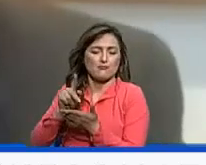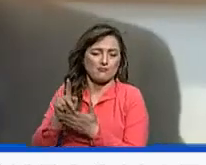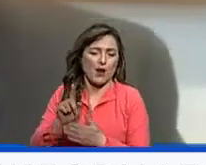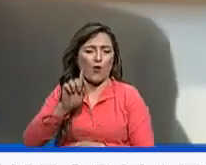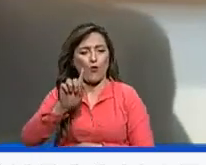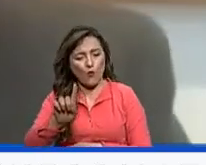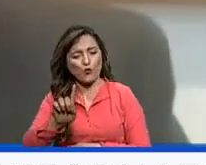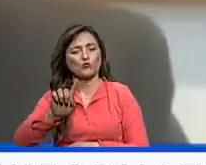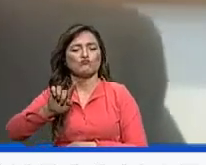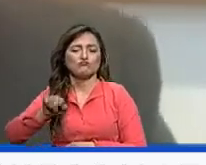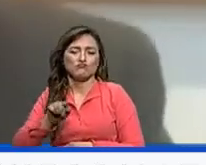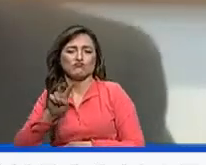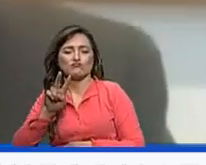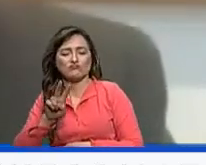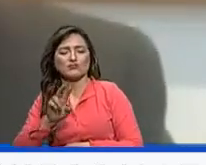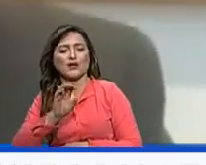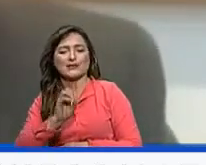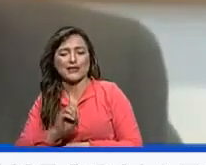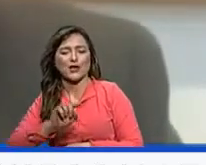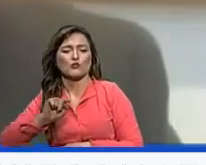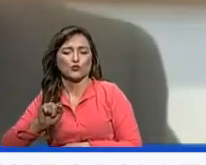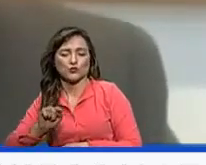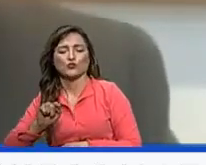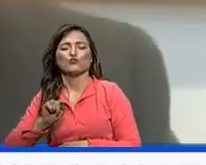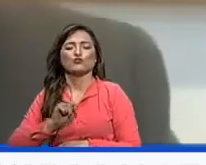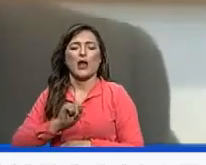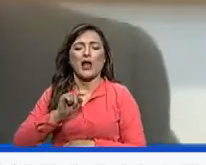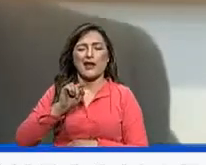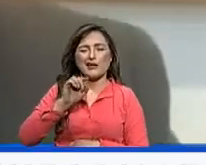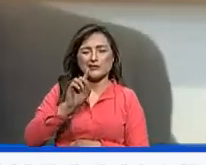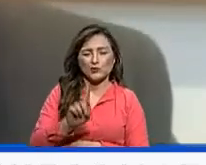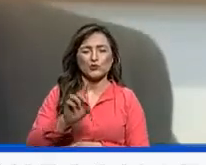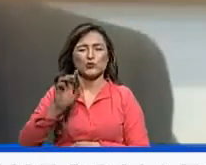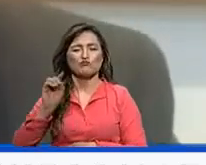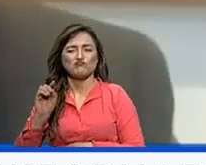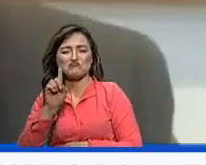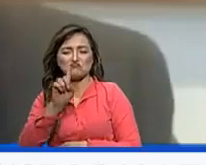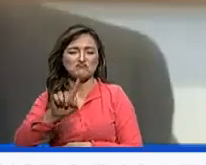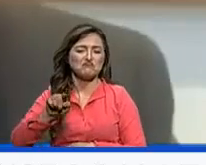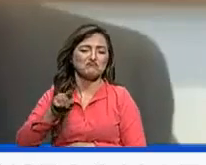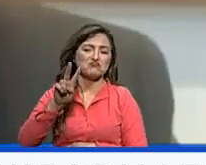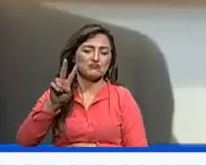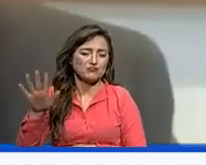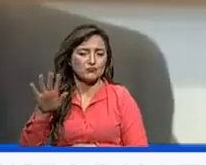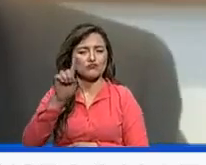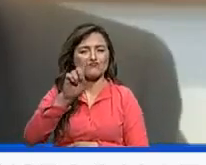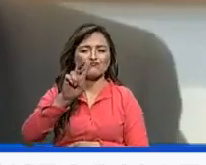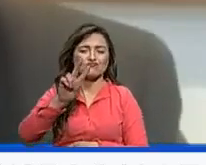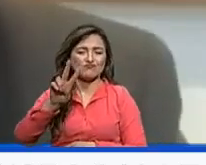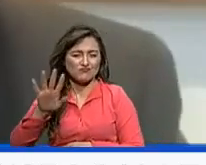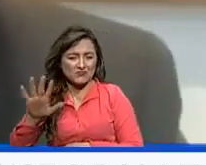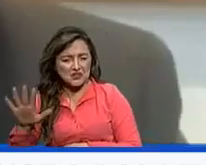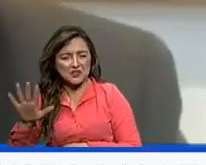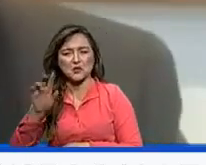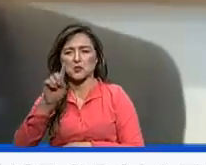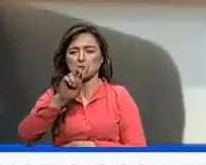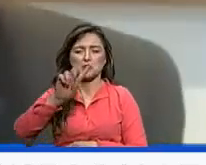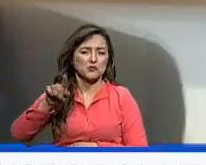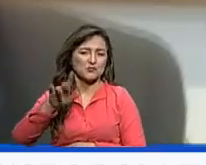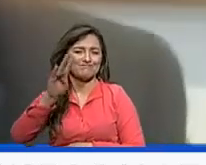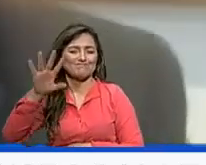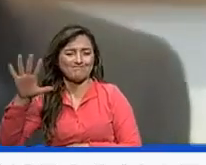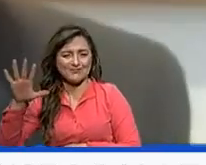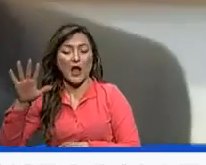el 1.75 y hasta el 2%. Entonces se ha generado un sistema incluso más beneficioso para los